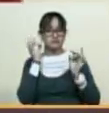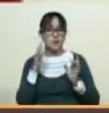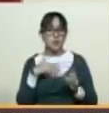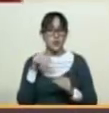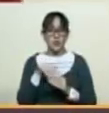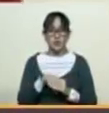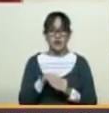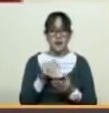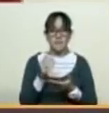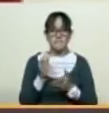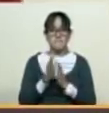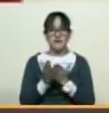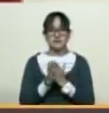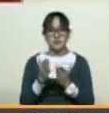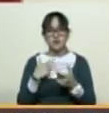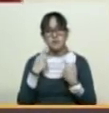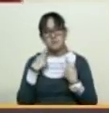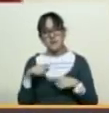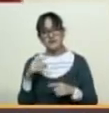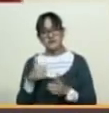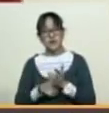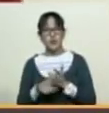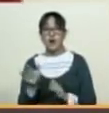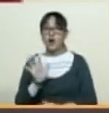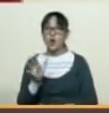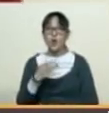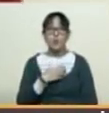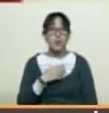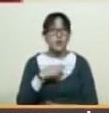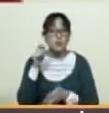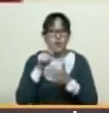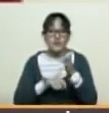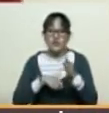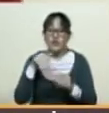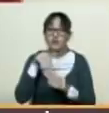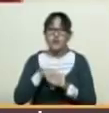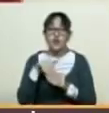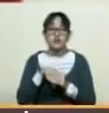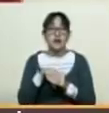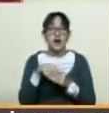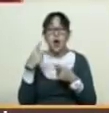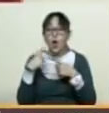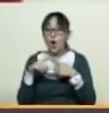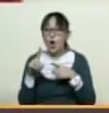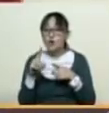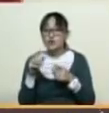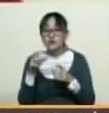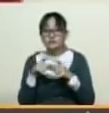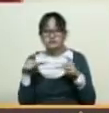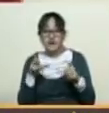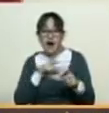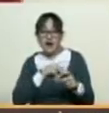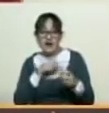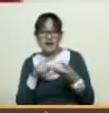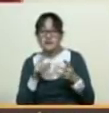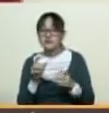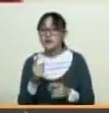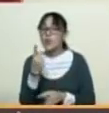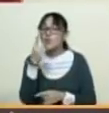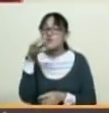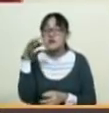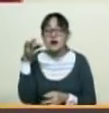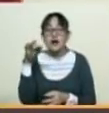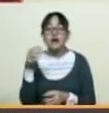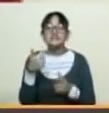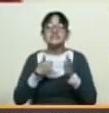puede votar con el pasaporte porque yo perdí la cédula. No, no se puede votar con ningún otro documento que no sea la cédula de